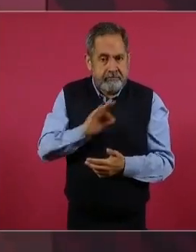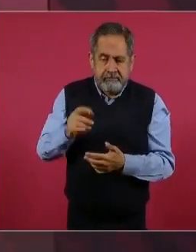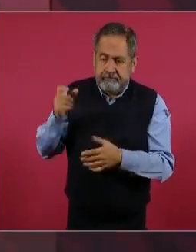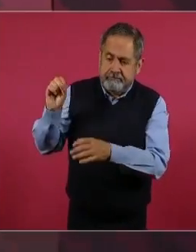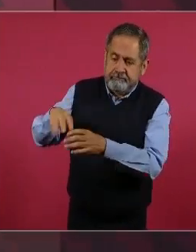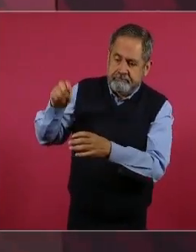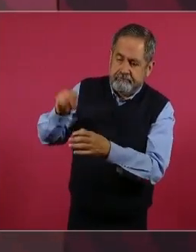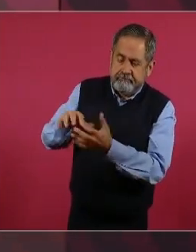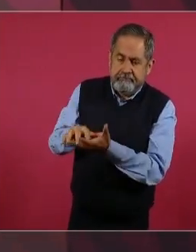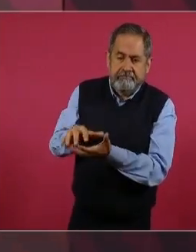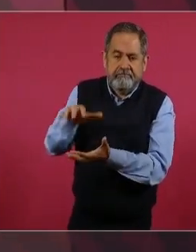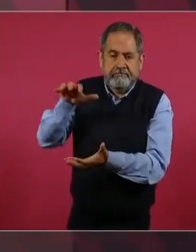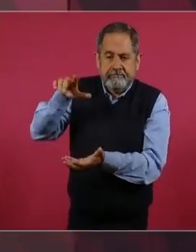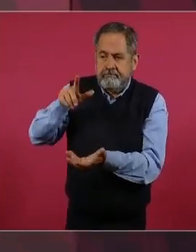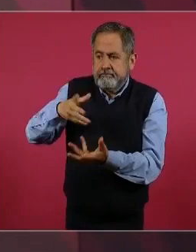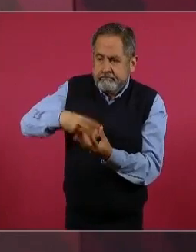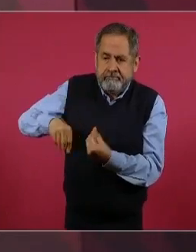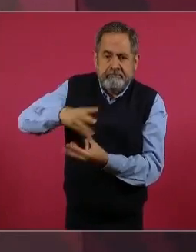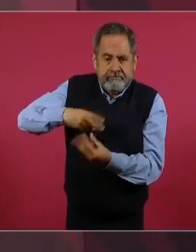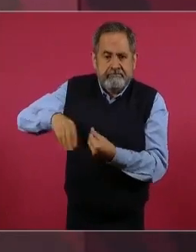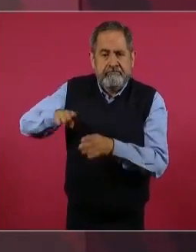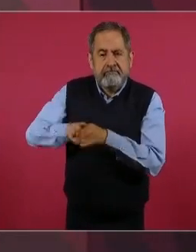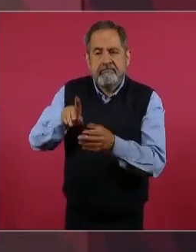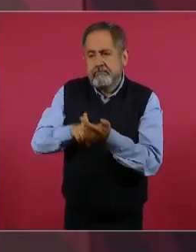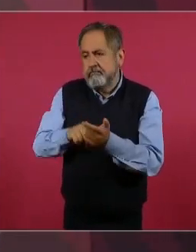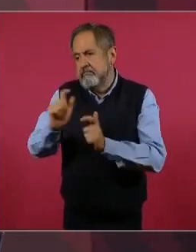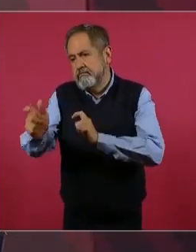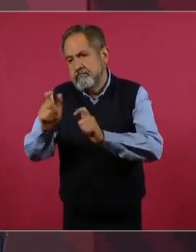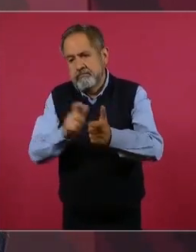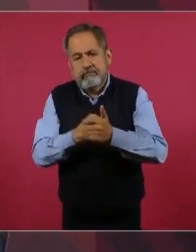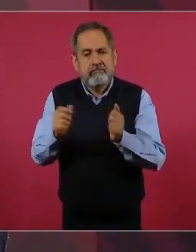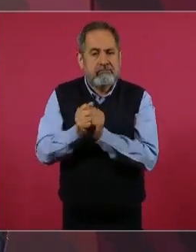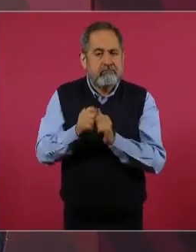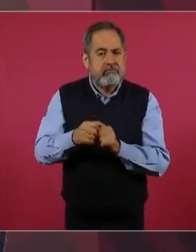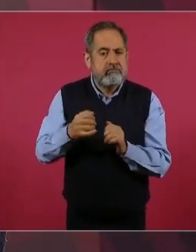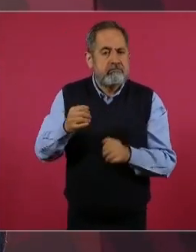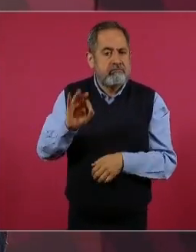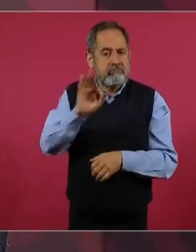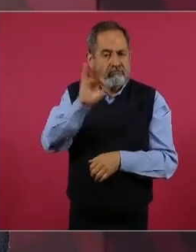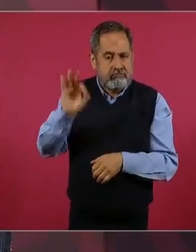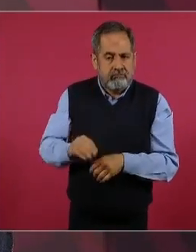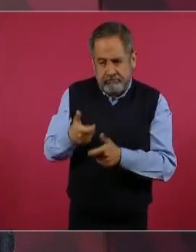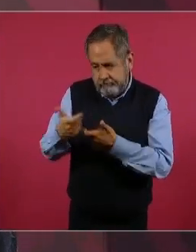ahorros, procurando pagar tasas